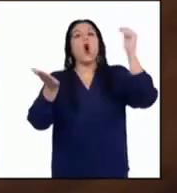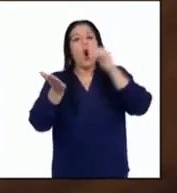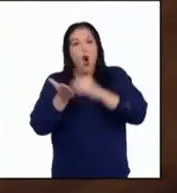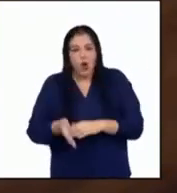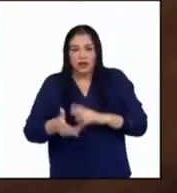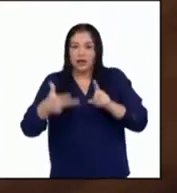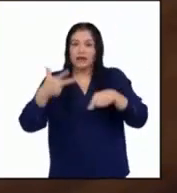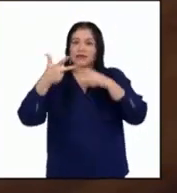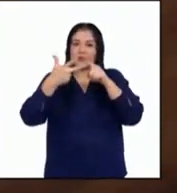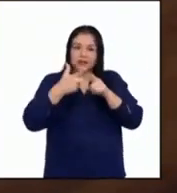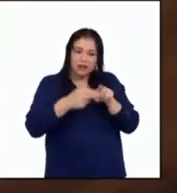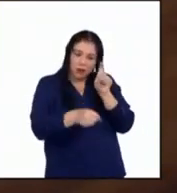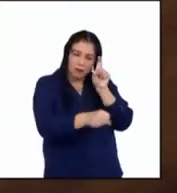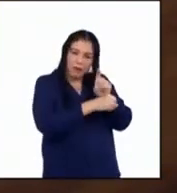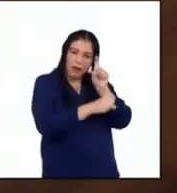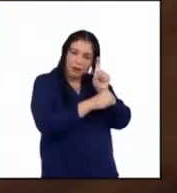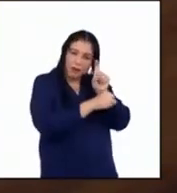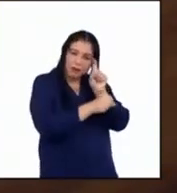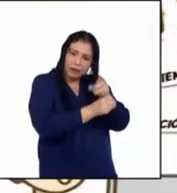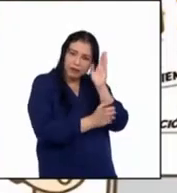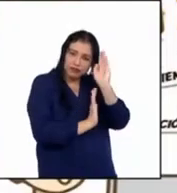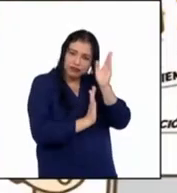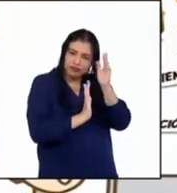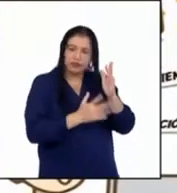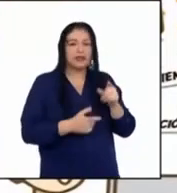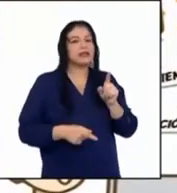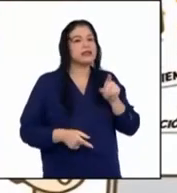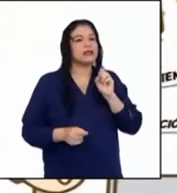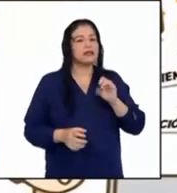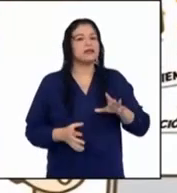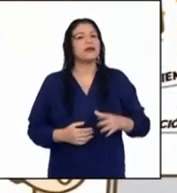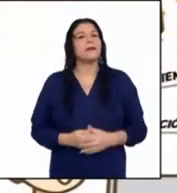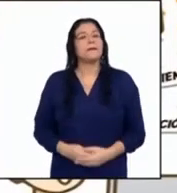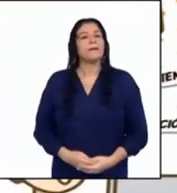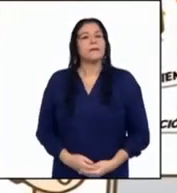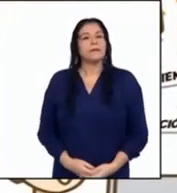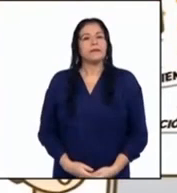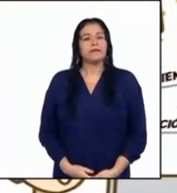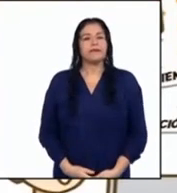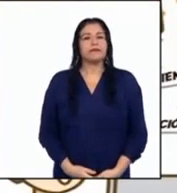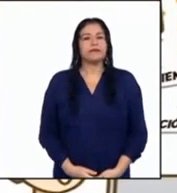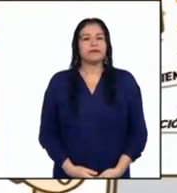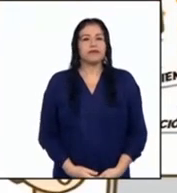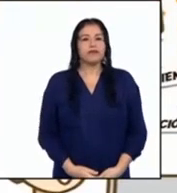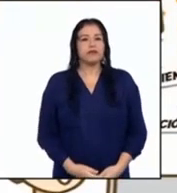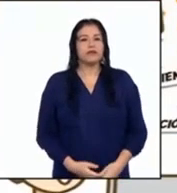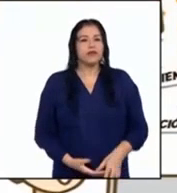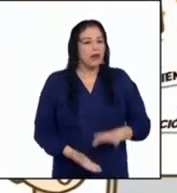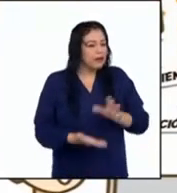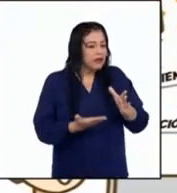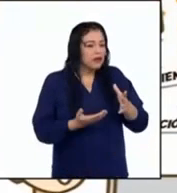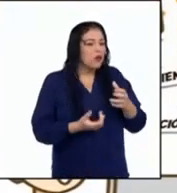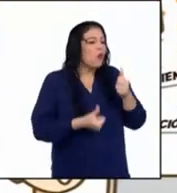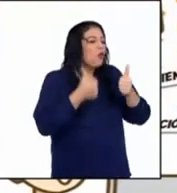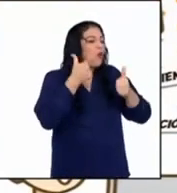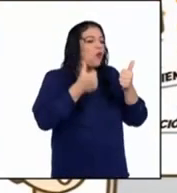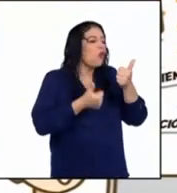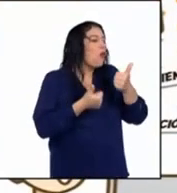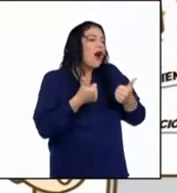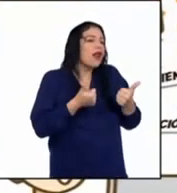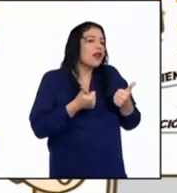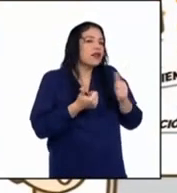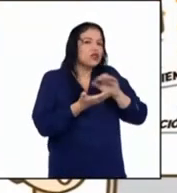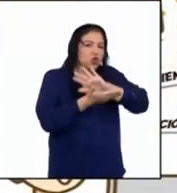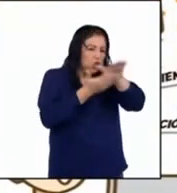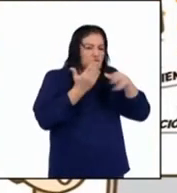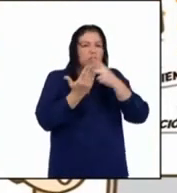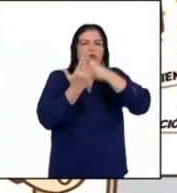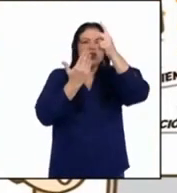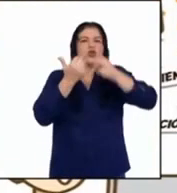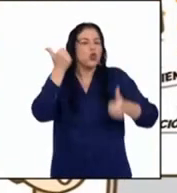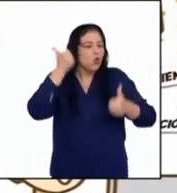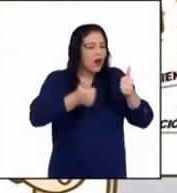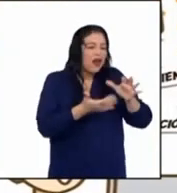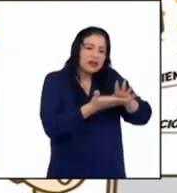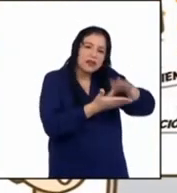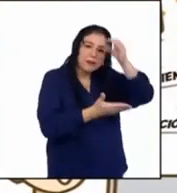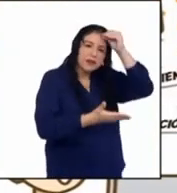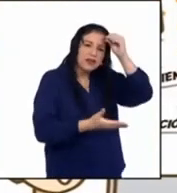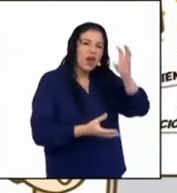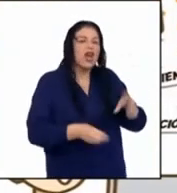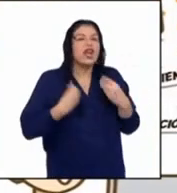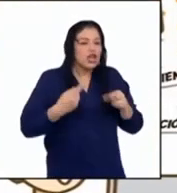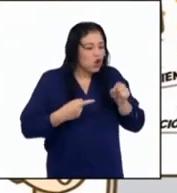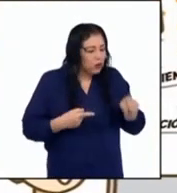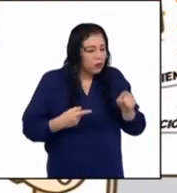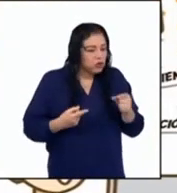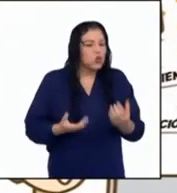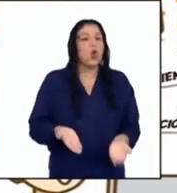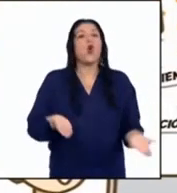tercer momento de entrenamiento en el que se les dice recoge los aprendizajes y piensa en cómo repetirías